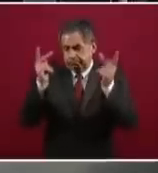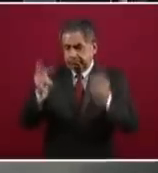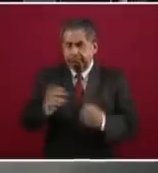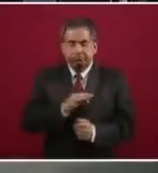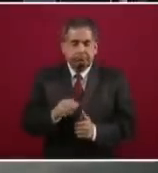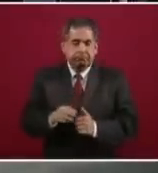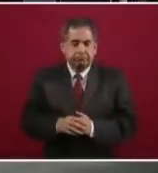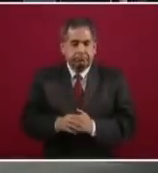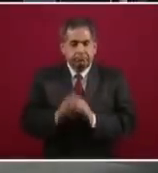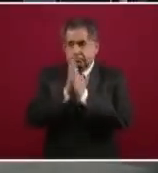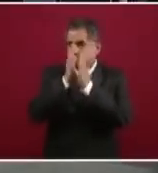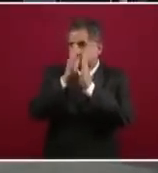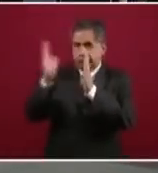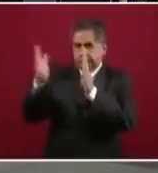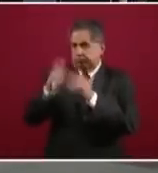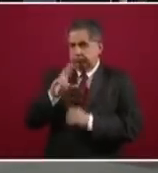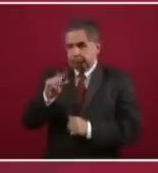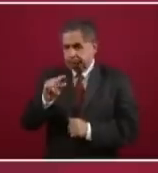no en librerías,